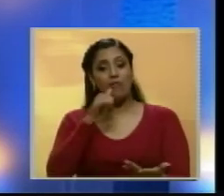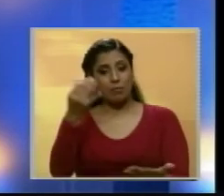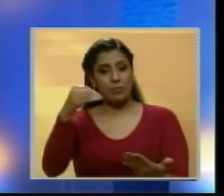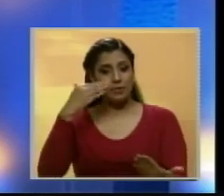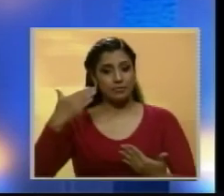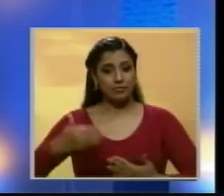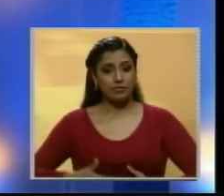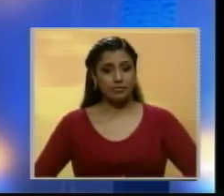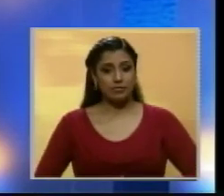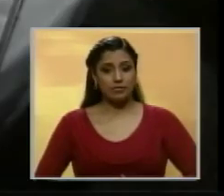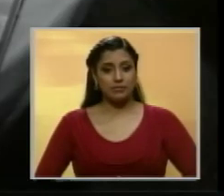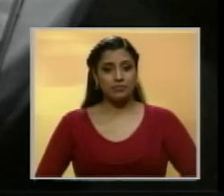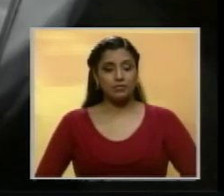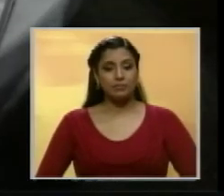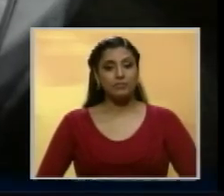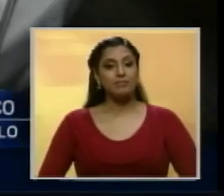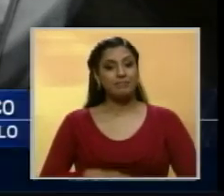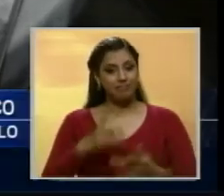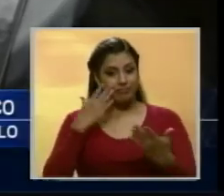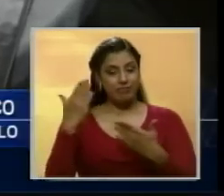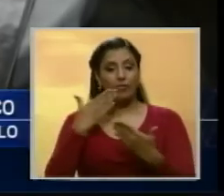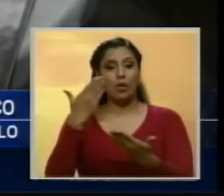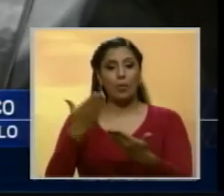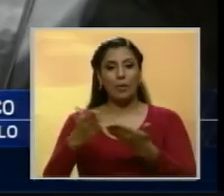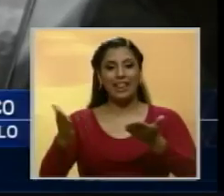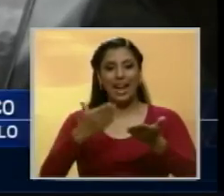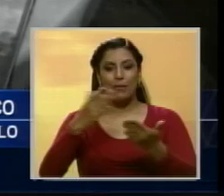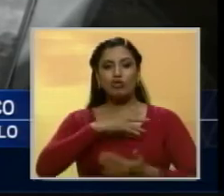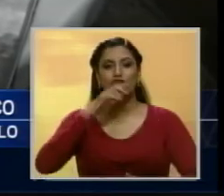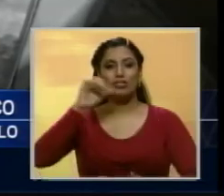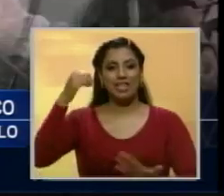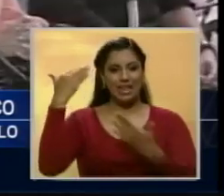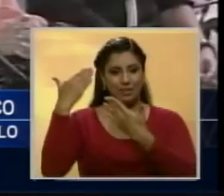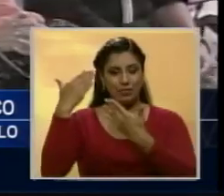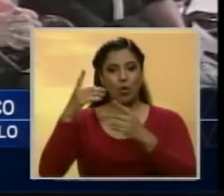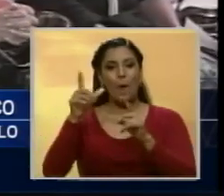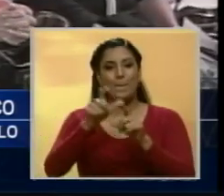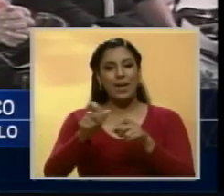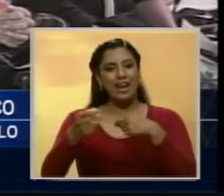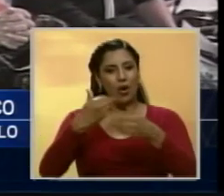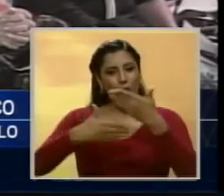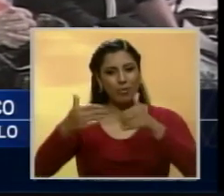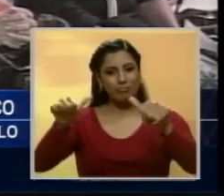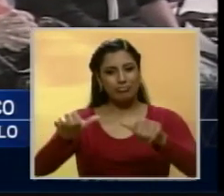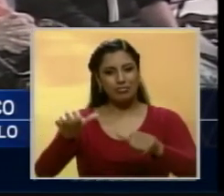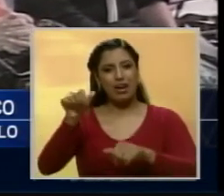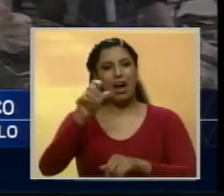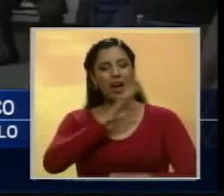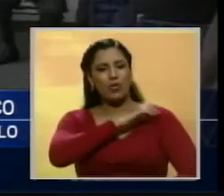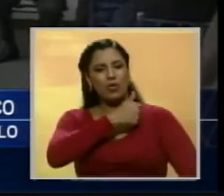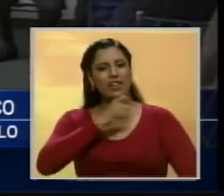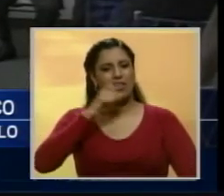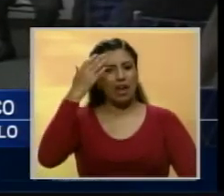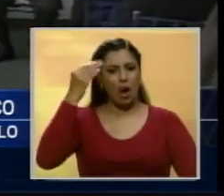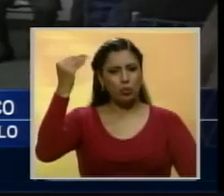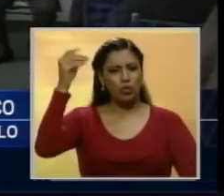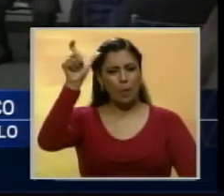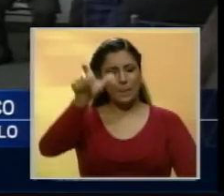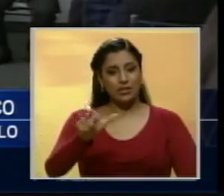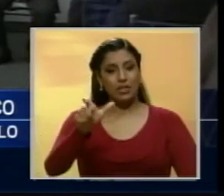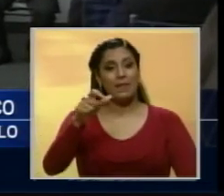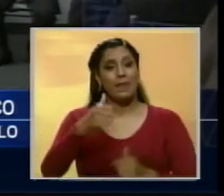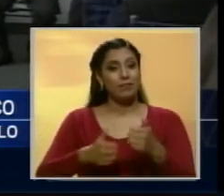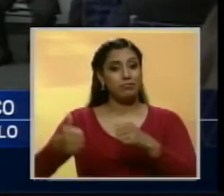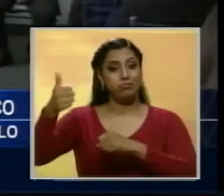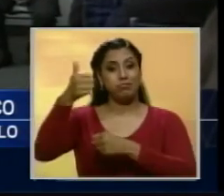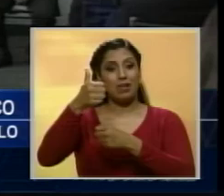nos amplía la información. Durante la presentación del libro El socialismo del siglo XXI y la economía venezolana del autor Jorge Sánchez Melián, la